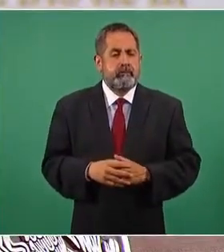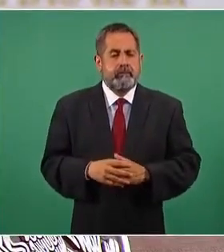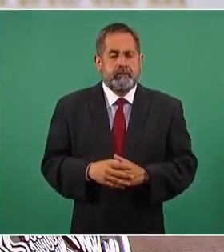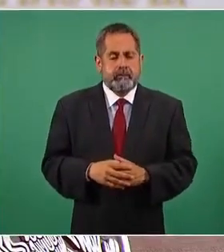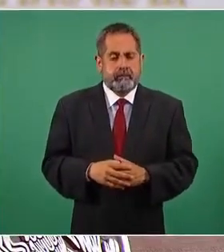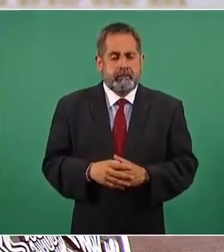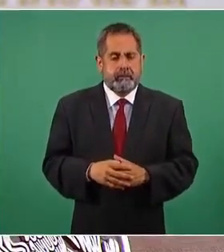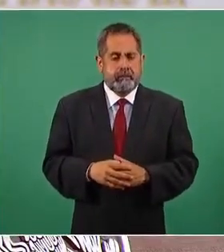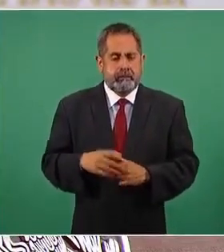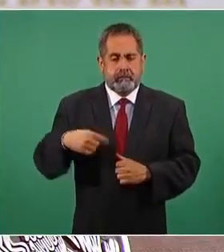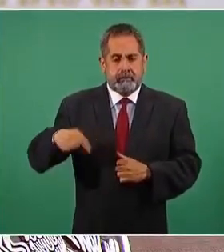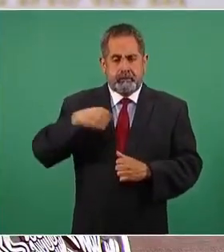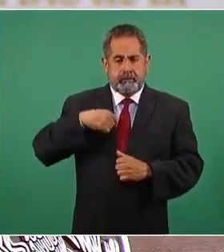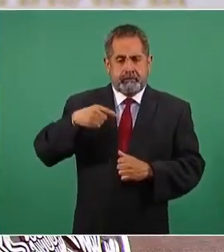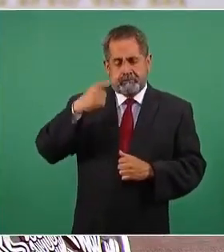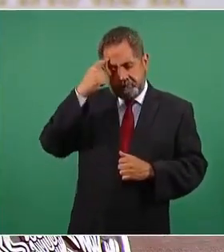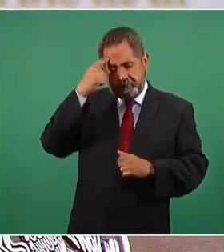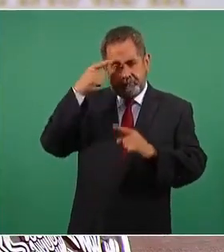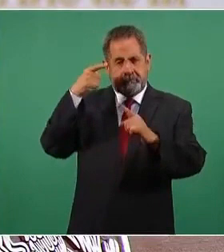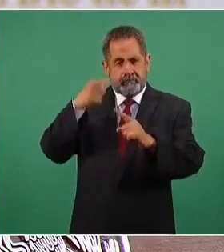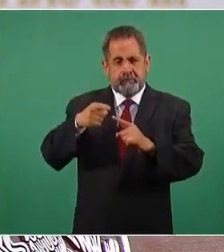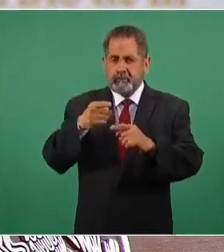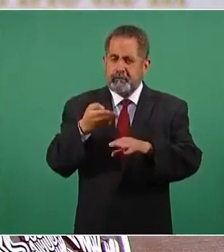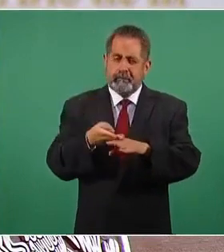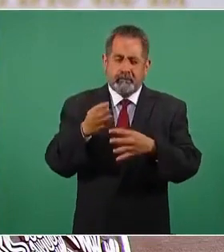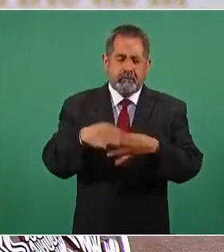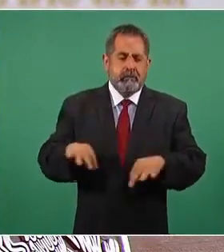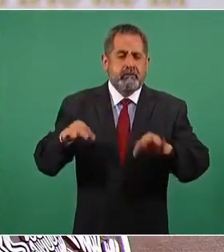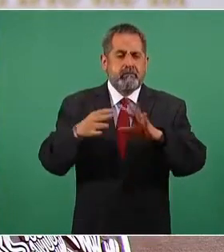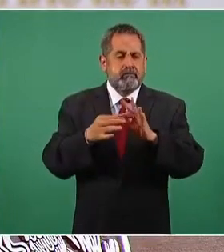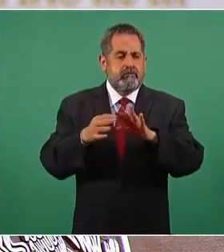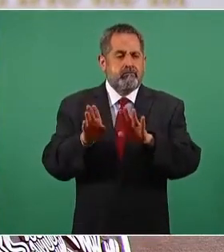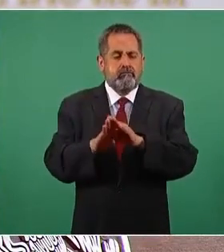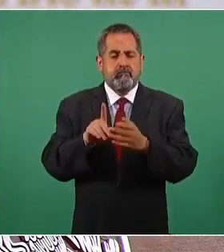llegado a la conclusión de la importancia